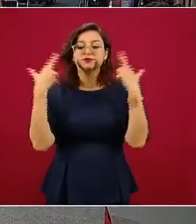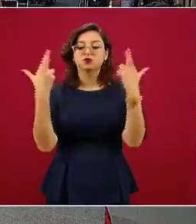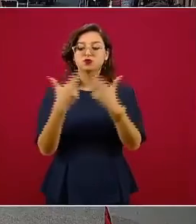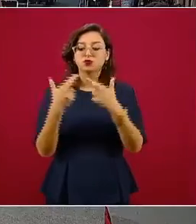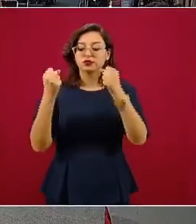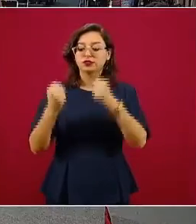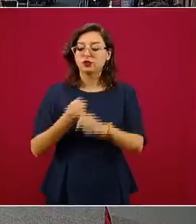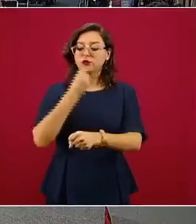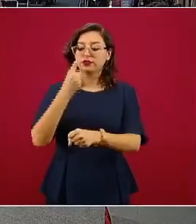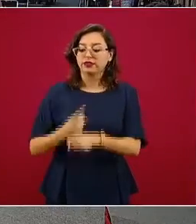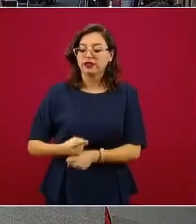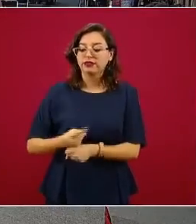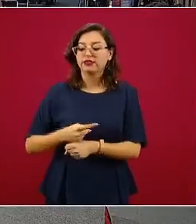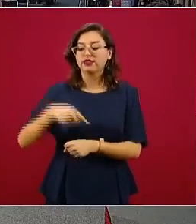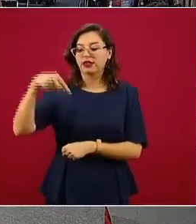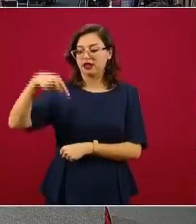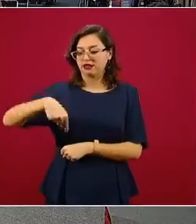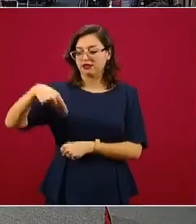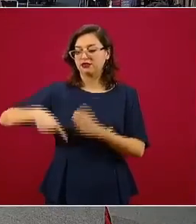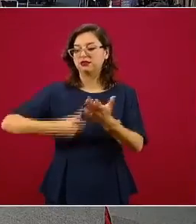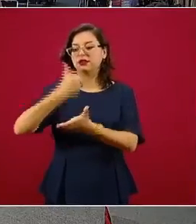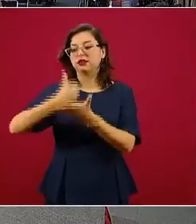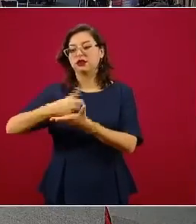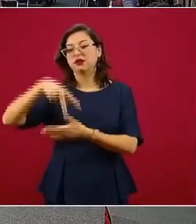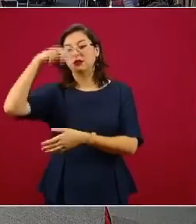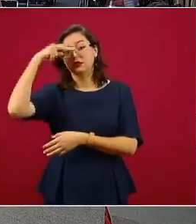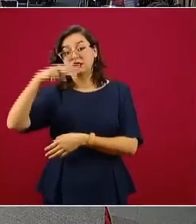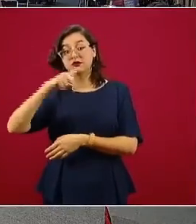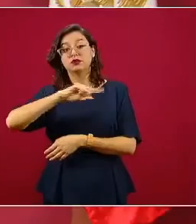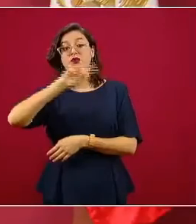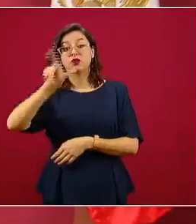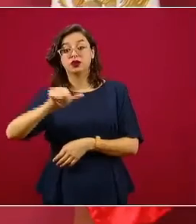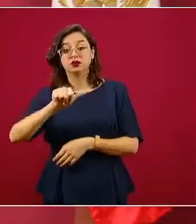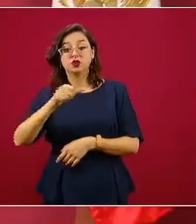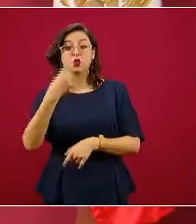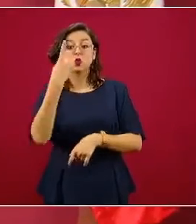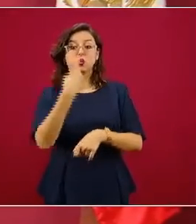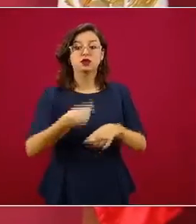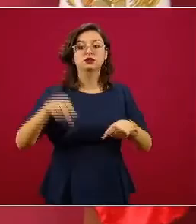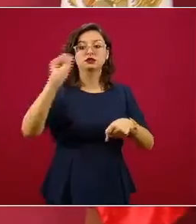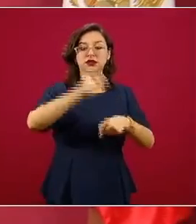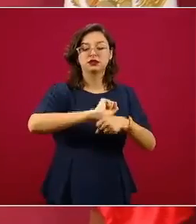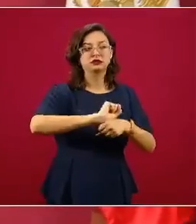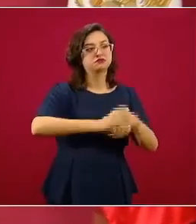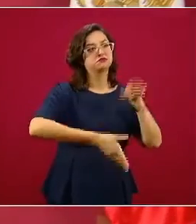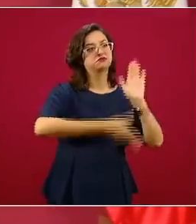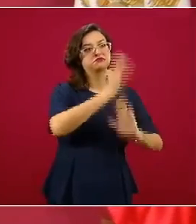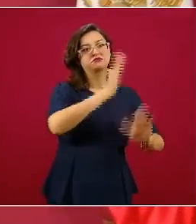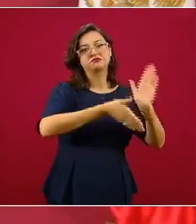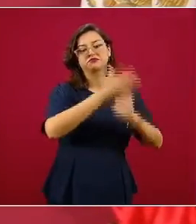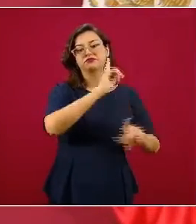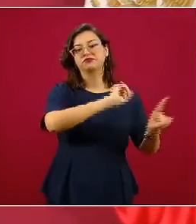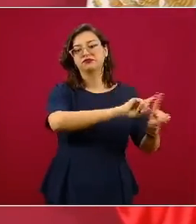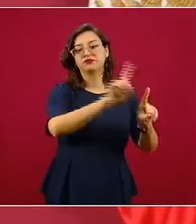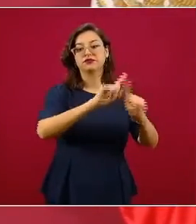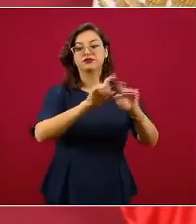Palacio y otra semana completa a los estados.